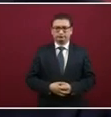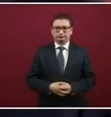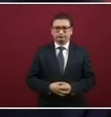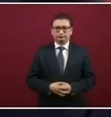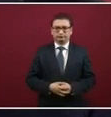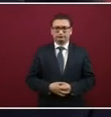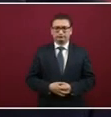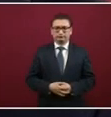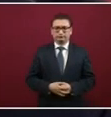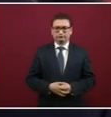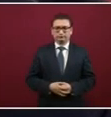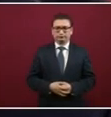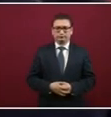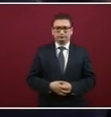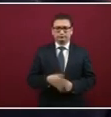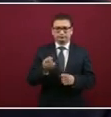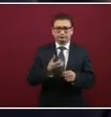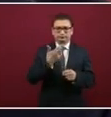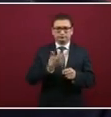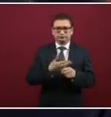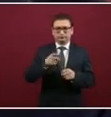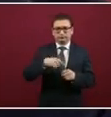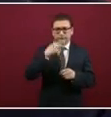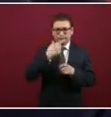y los secretarios de Seguridad,